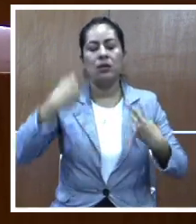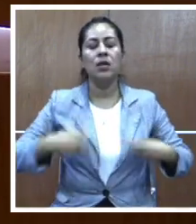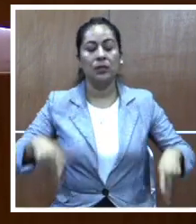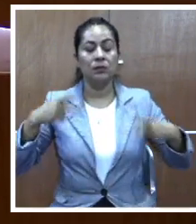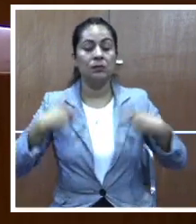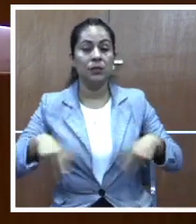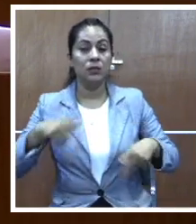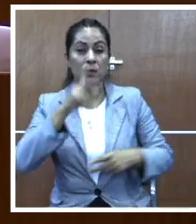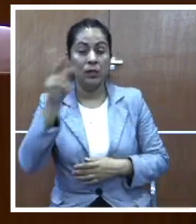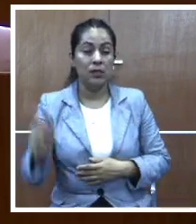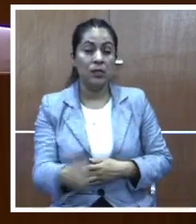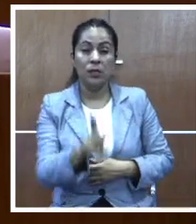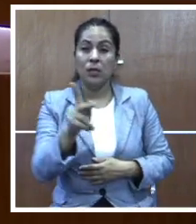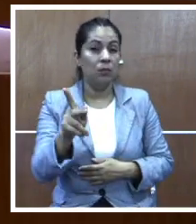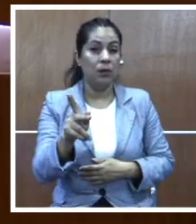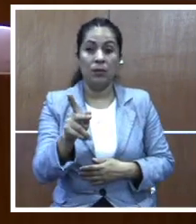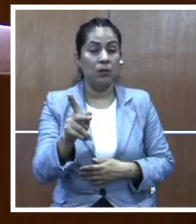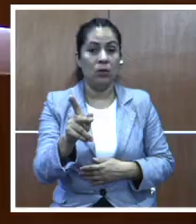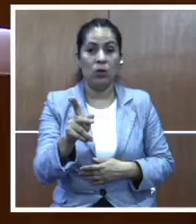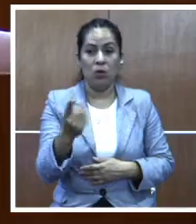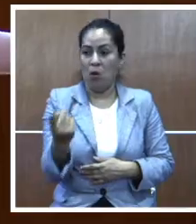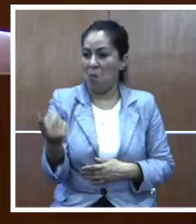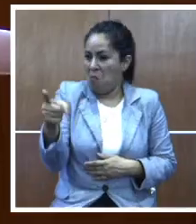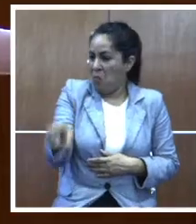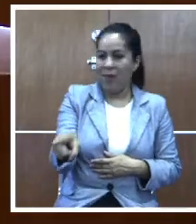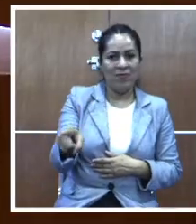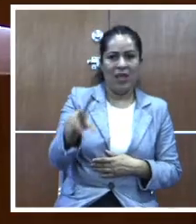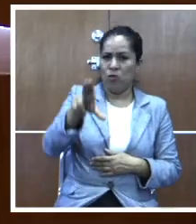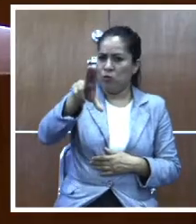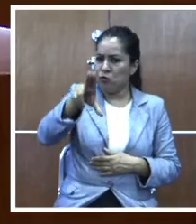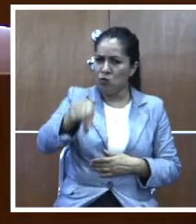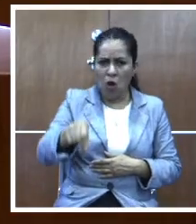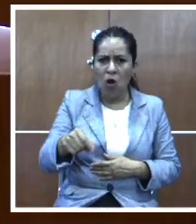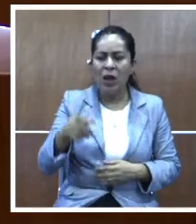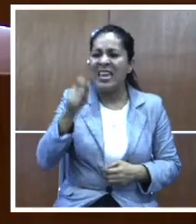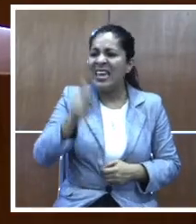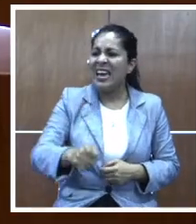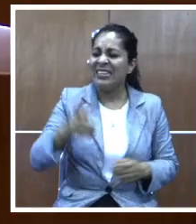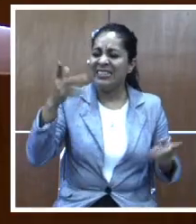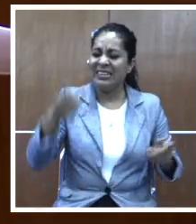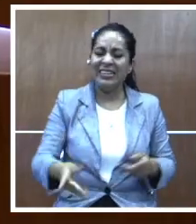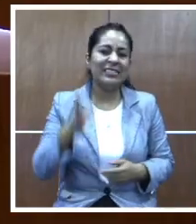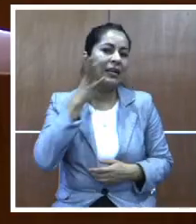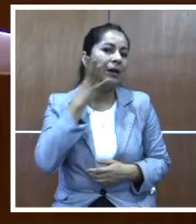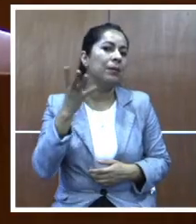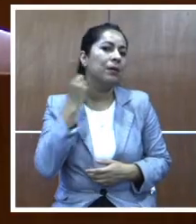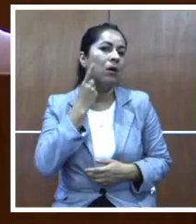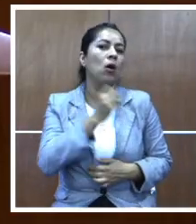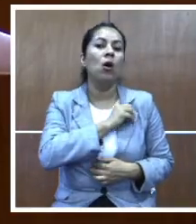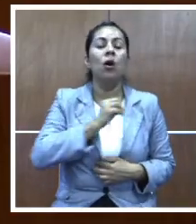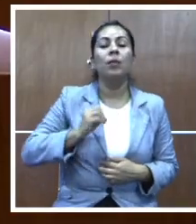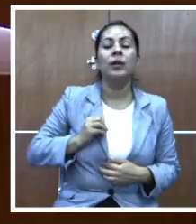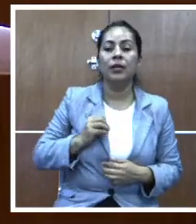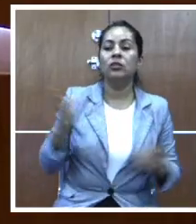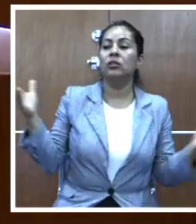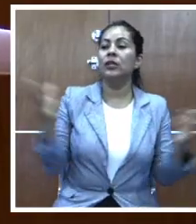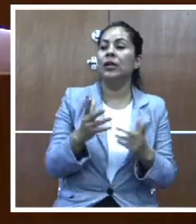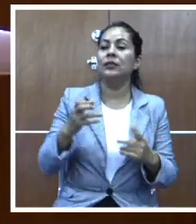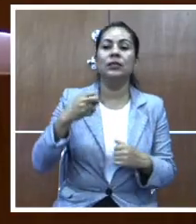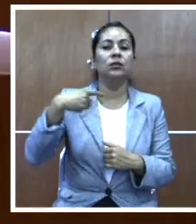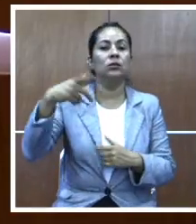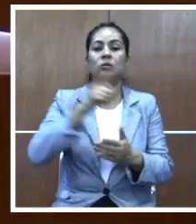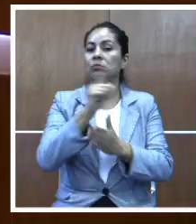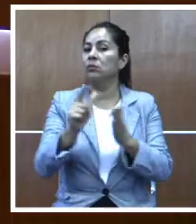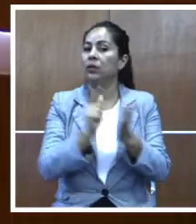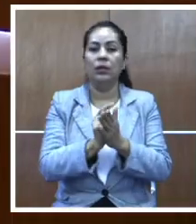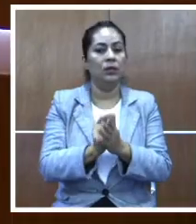en el pueblo, no en consignas externas que significan que este Congreso tiene la obligación de ejercer sus facultades